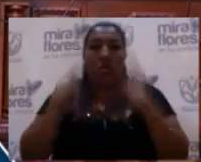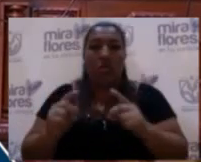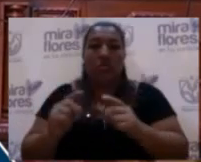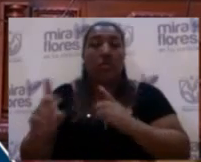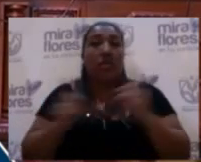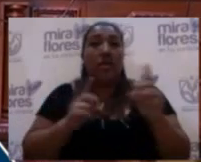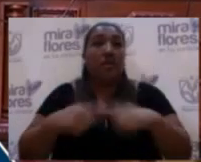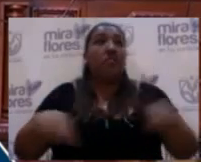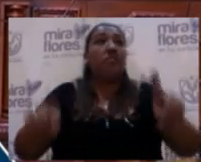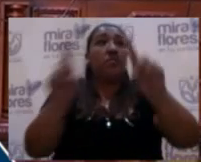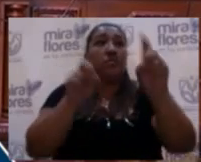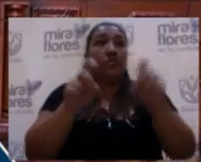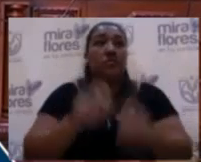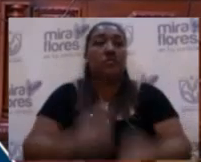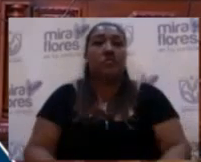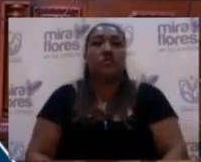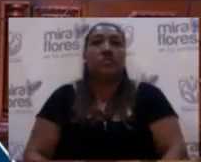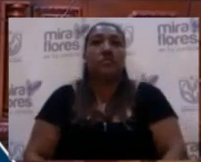Al debate.